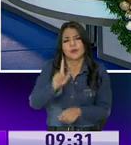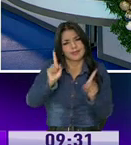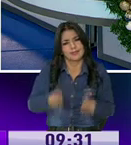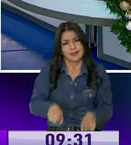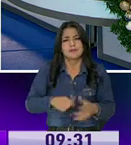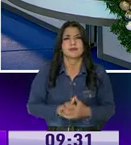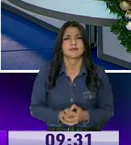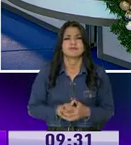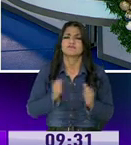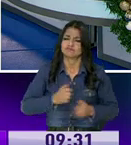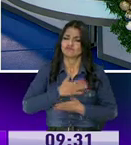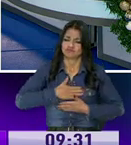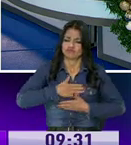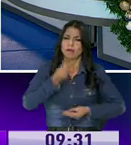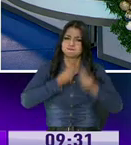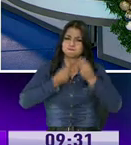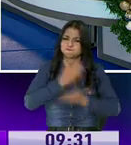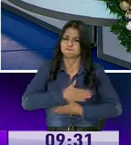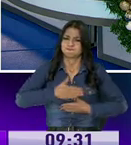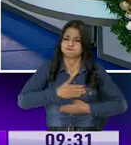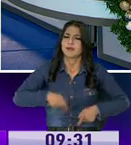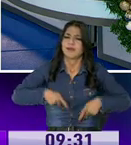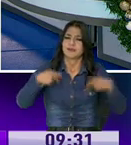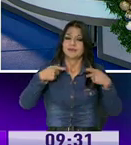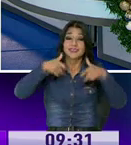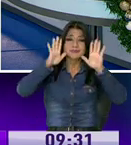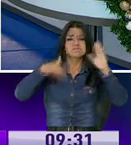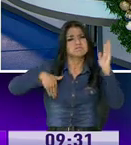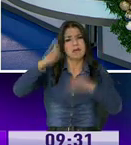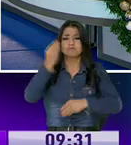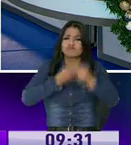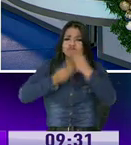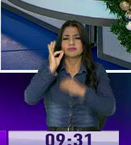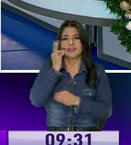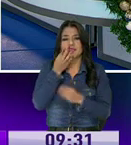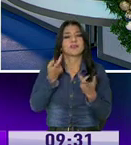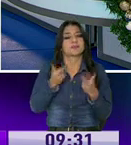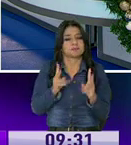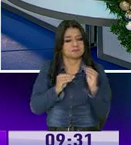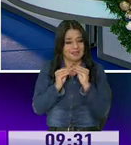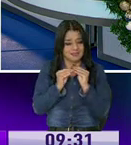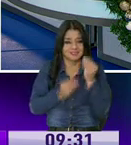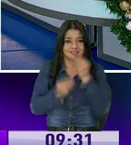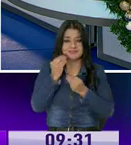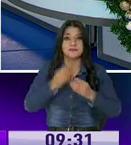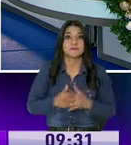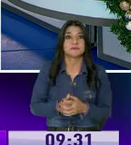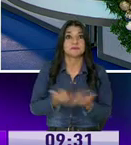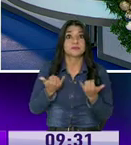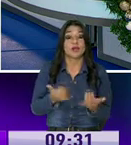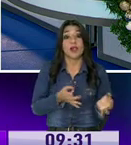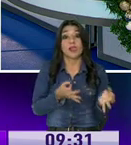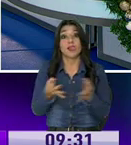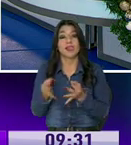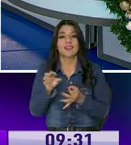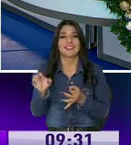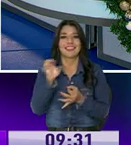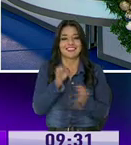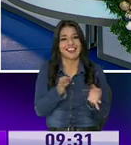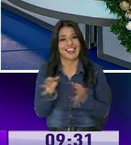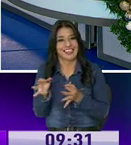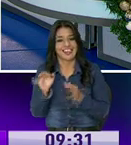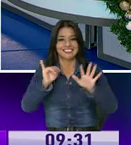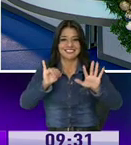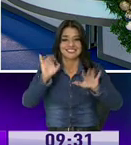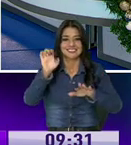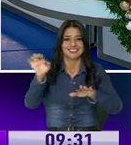que comer, disfrutar de la vida, ¿sí o no? Y en diciembre es el mes que más rico se come y el que más se come. Y ahora se alargó un poquito hasta enero. Hasta